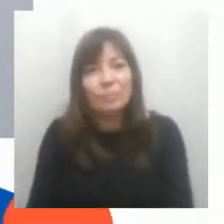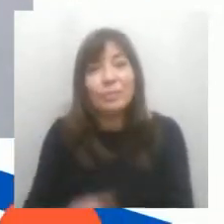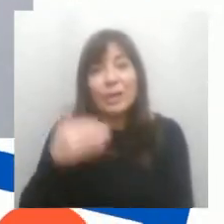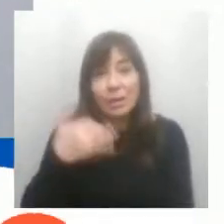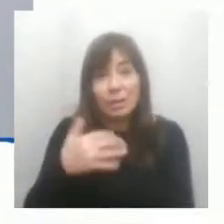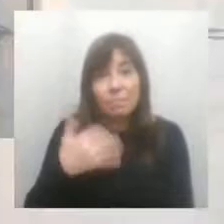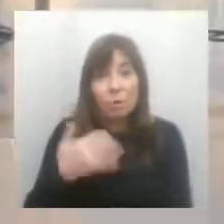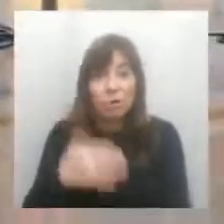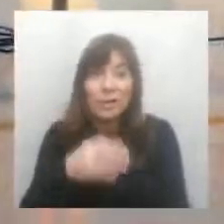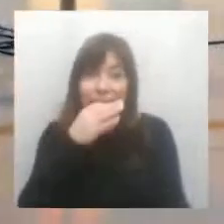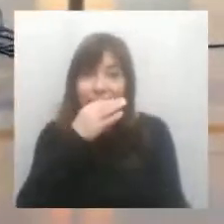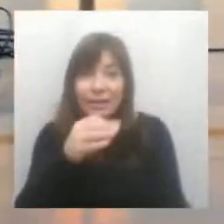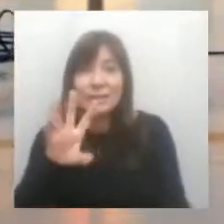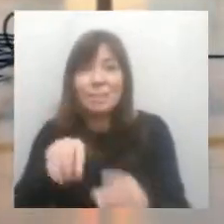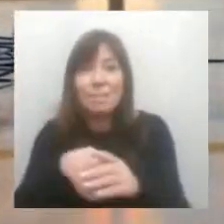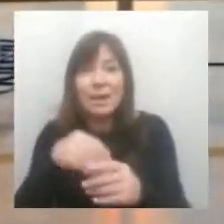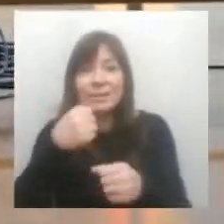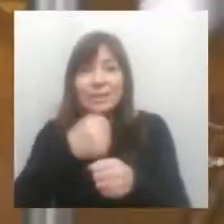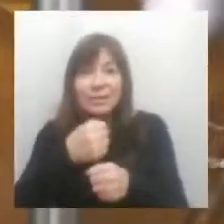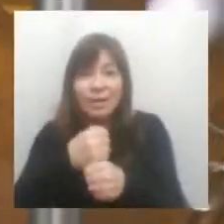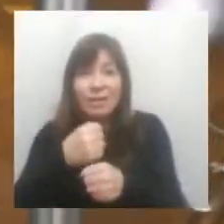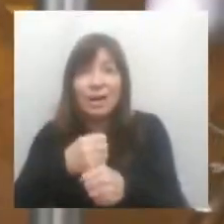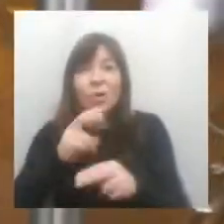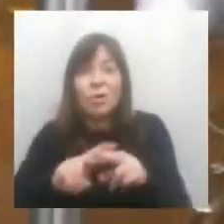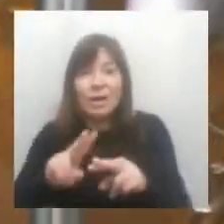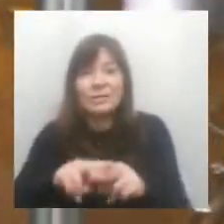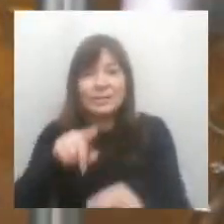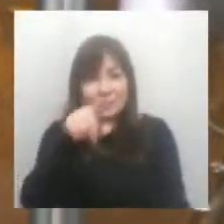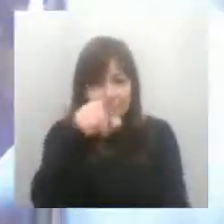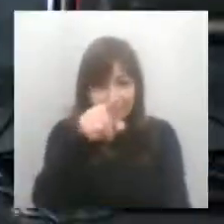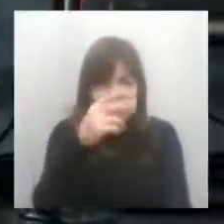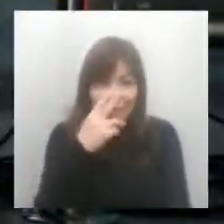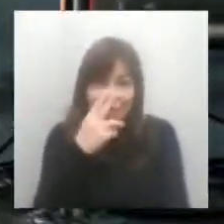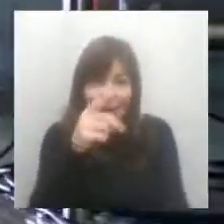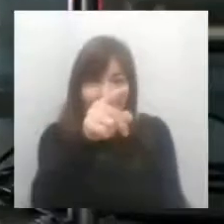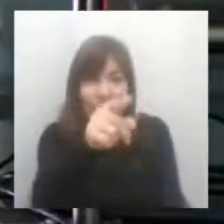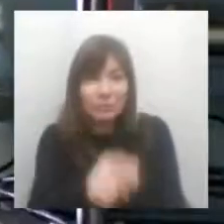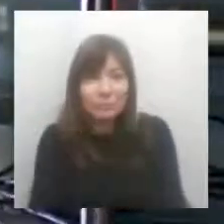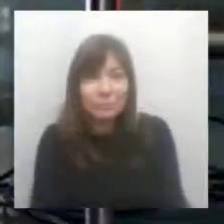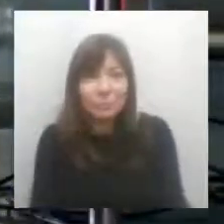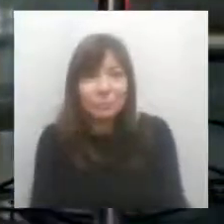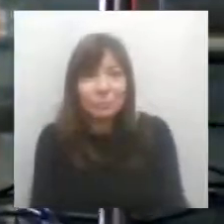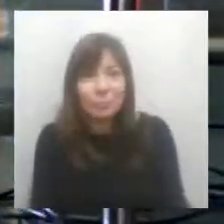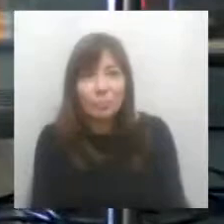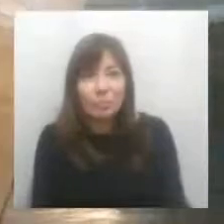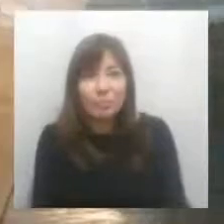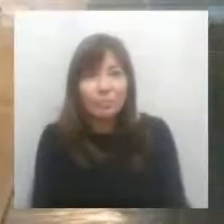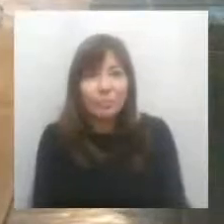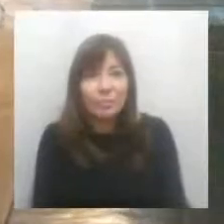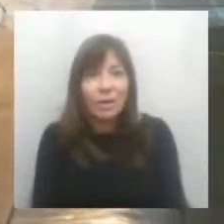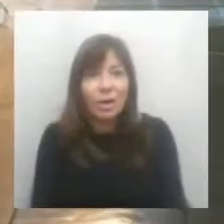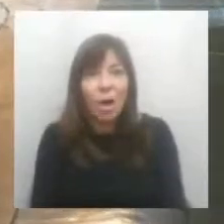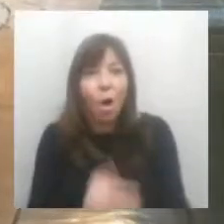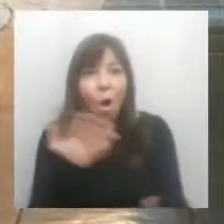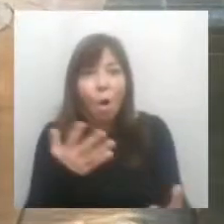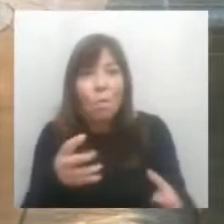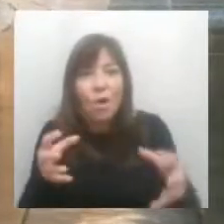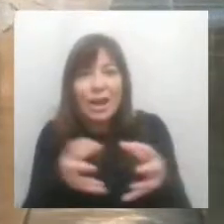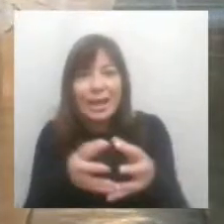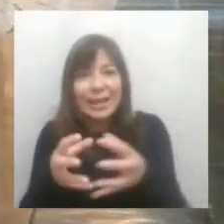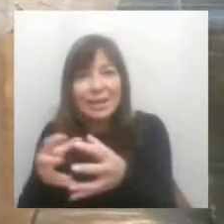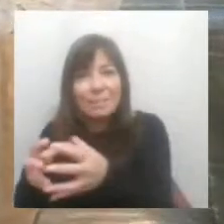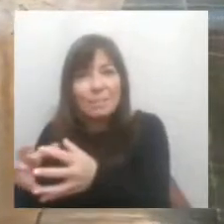de del trabajo que desarrolla este equipo. Ahí podemos ver, mira, Pamela, claramente Sí. cómo este equipo está